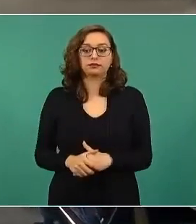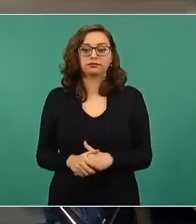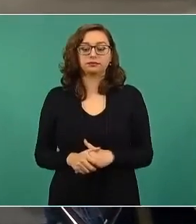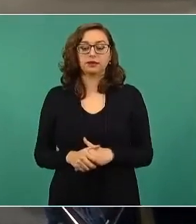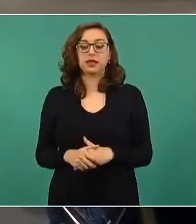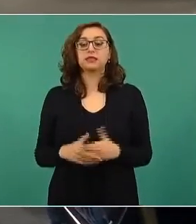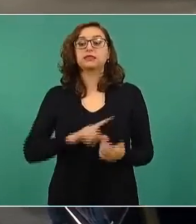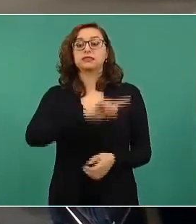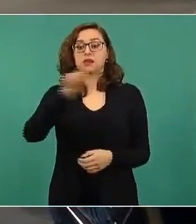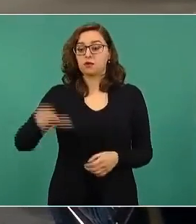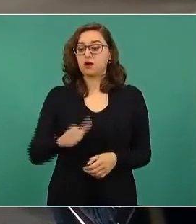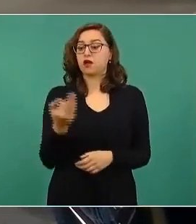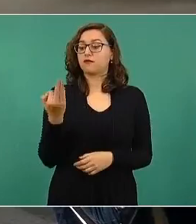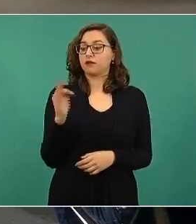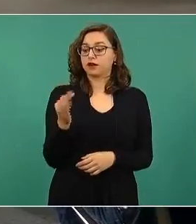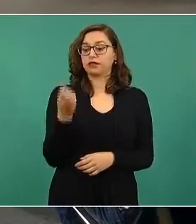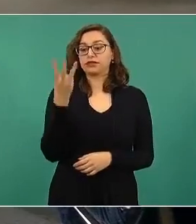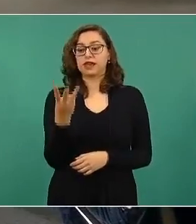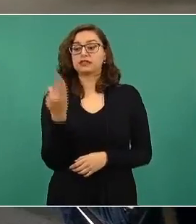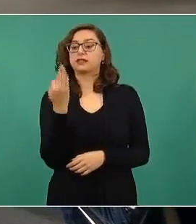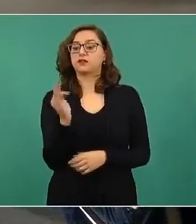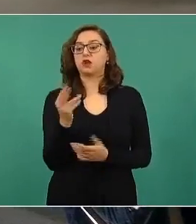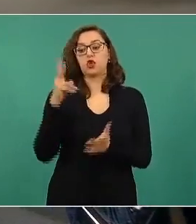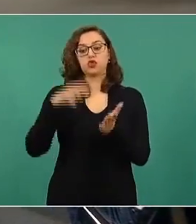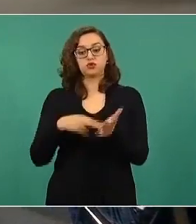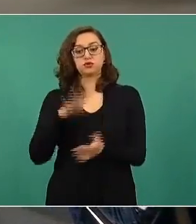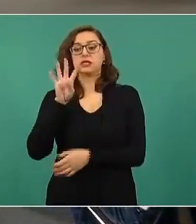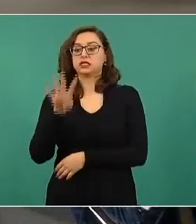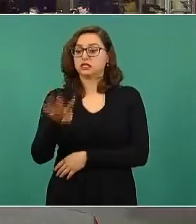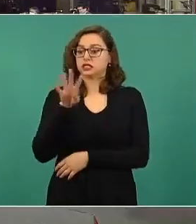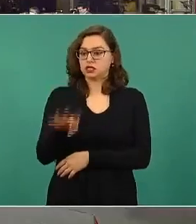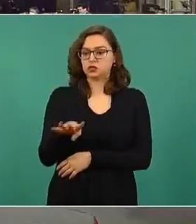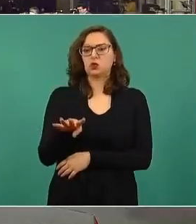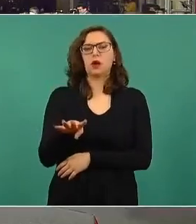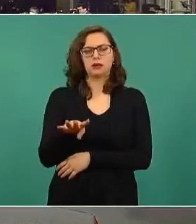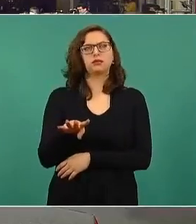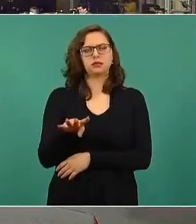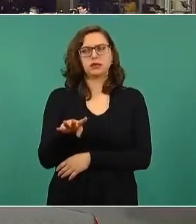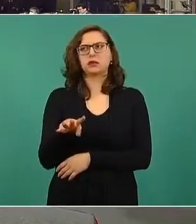en febrero, el 3 de febrero del 2019, como